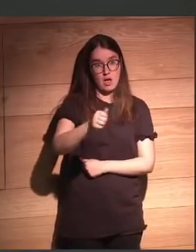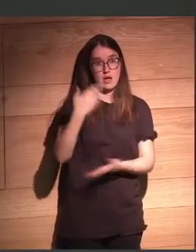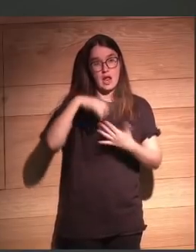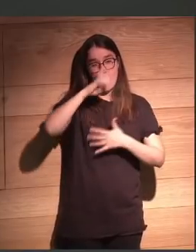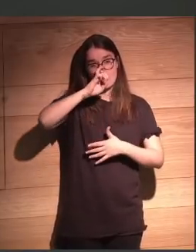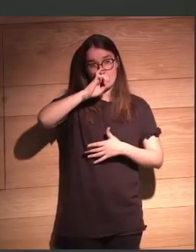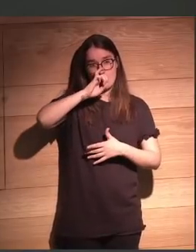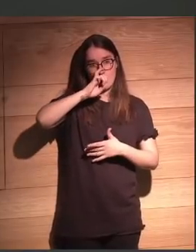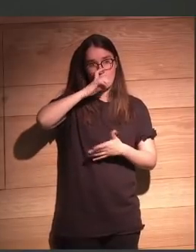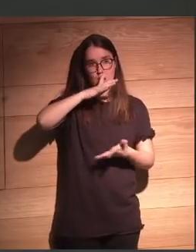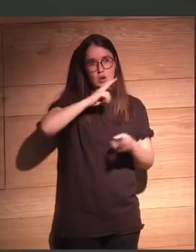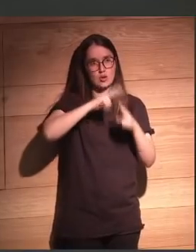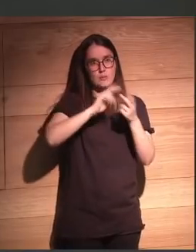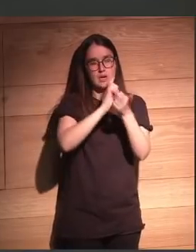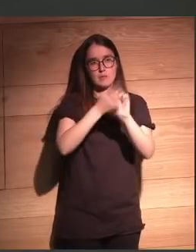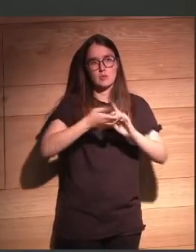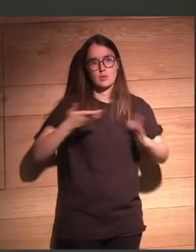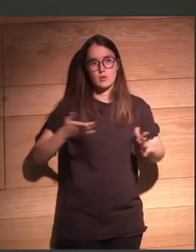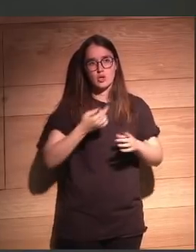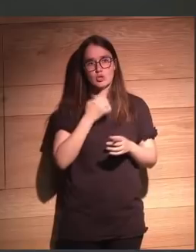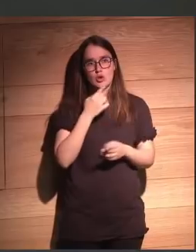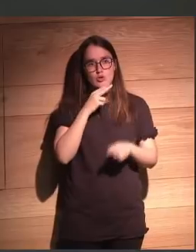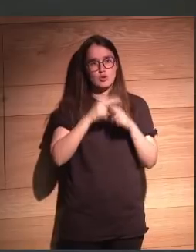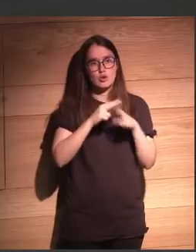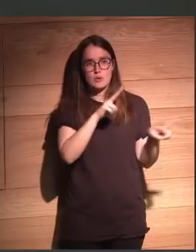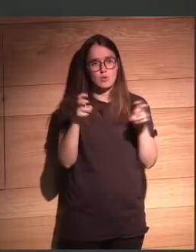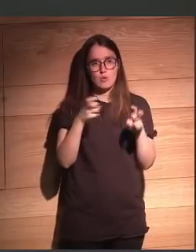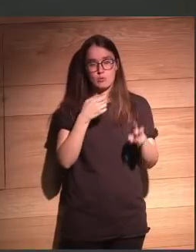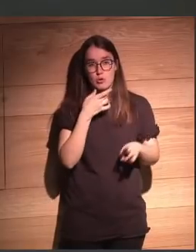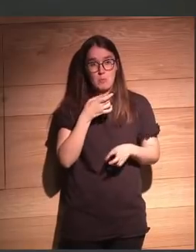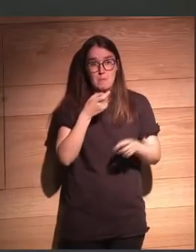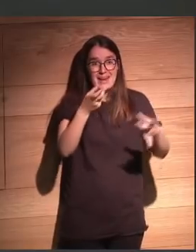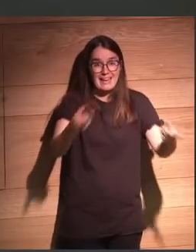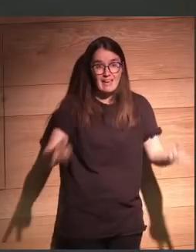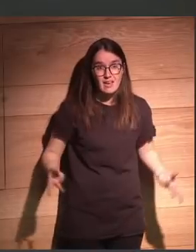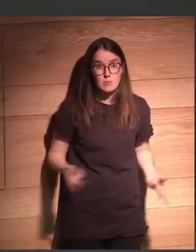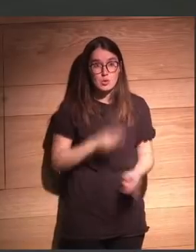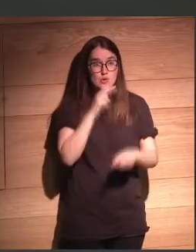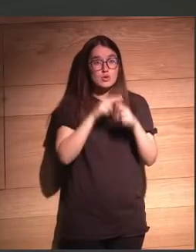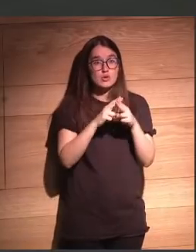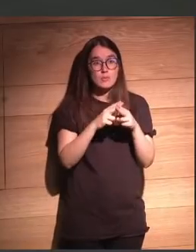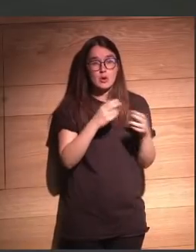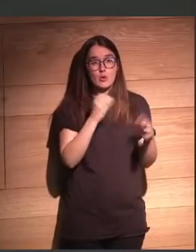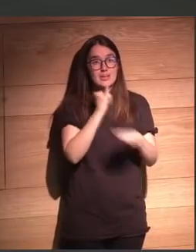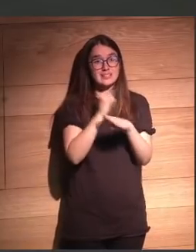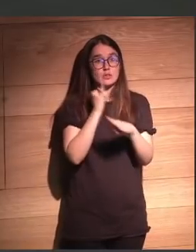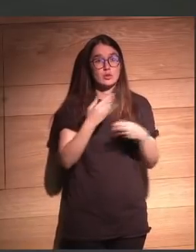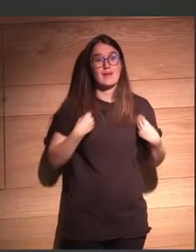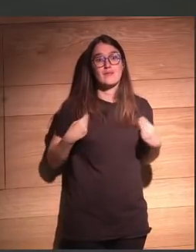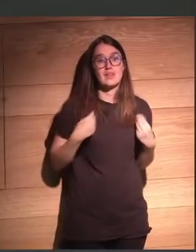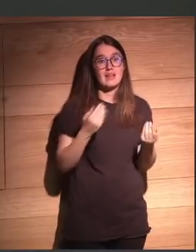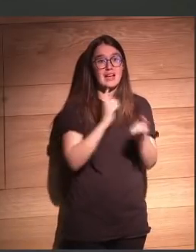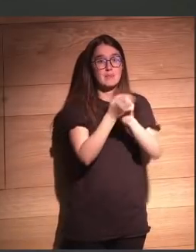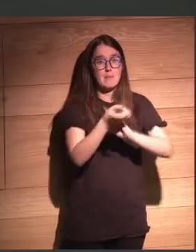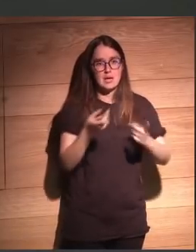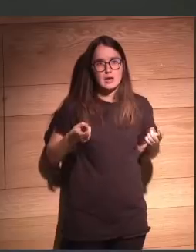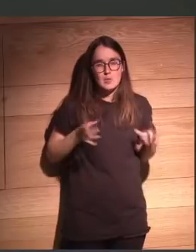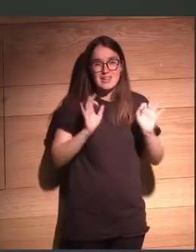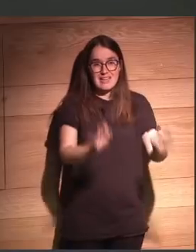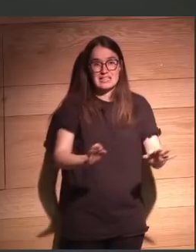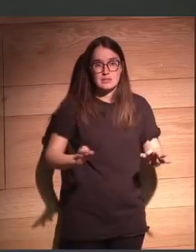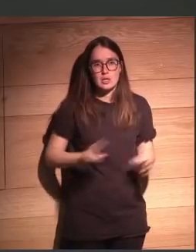IBIMA que han cambiado de nombre, pero que yo me niego a nombrarlo con su nuevo nombre, porque ¿para qué? ¿Para qué vas a cambiar un instituto de la vivienda si es lo que hay? Vale,